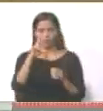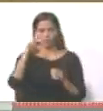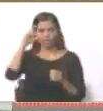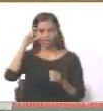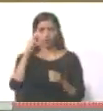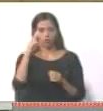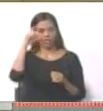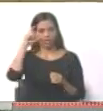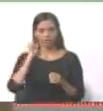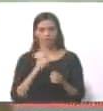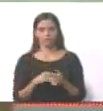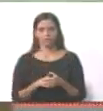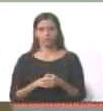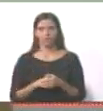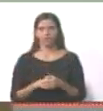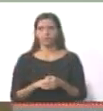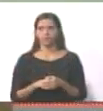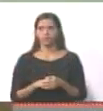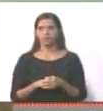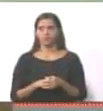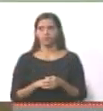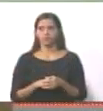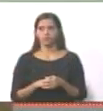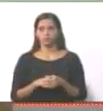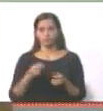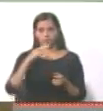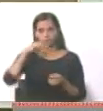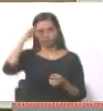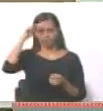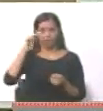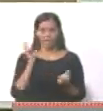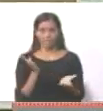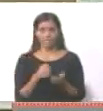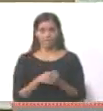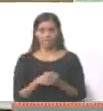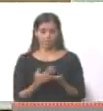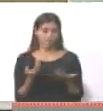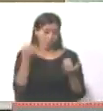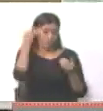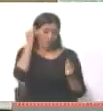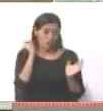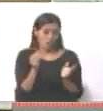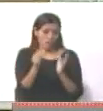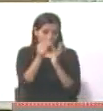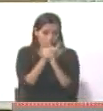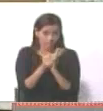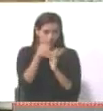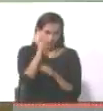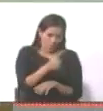días. El padre José Palmar, que fue el que ofició la misa, me imagino.